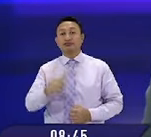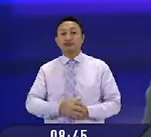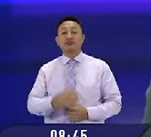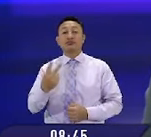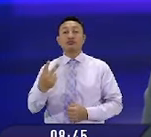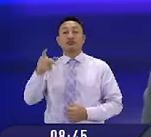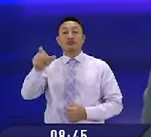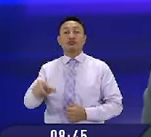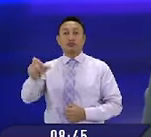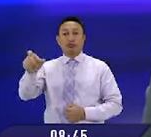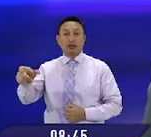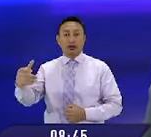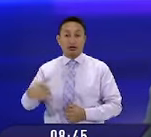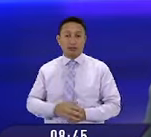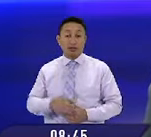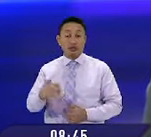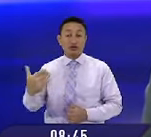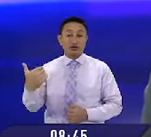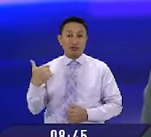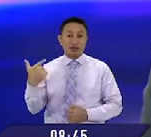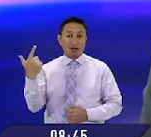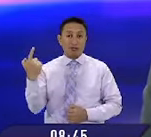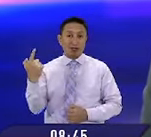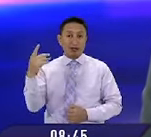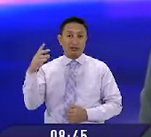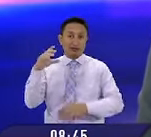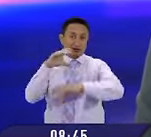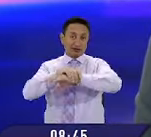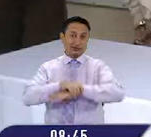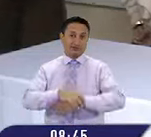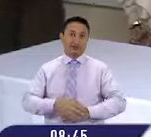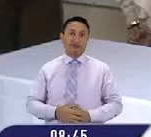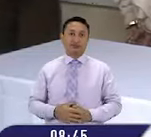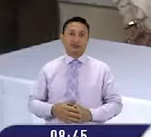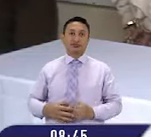dos sujetos que tenían en su posesión un arma de fuego.